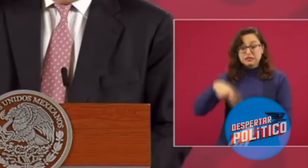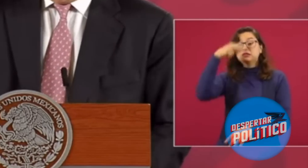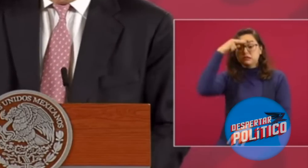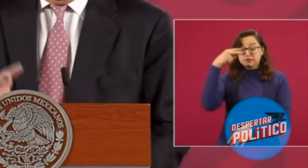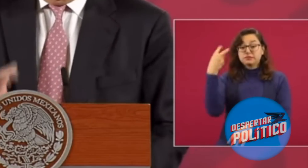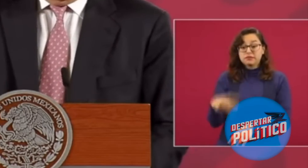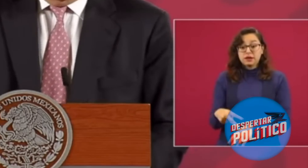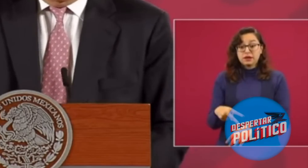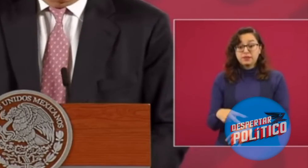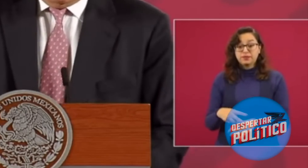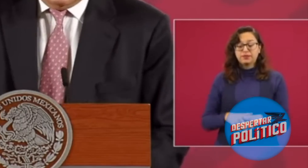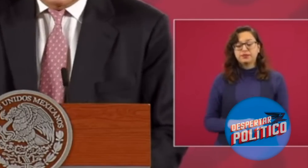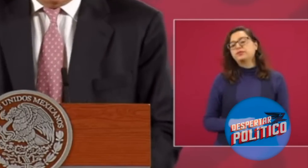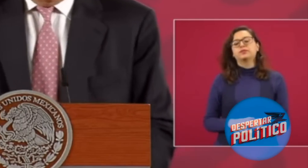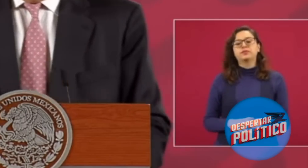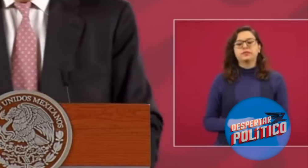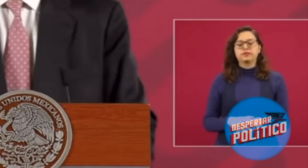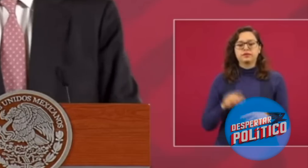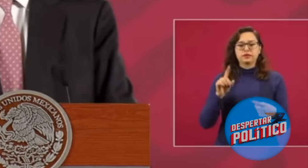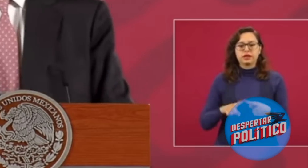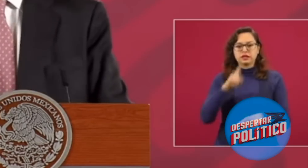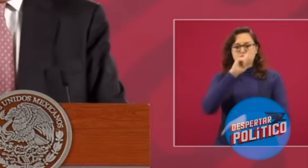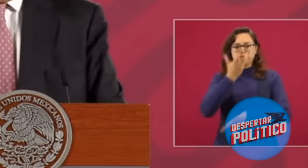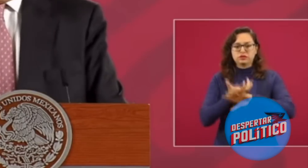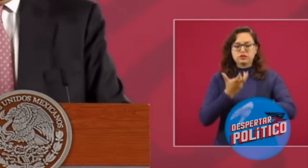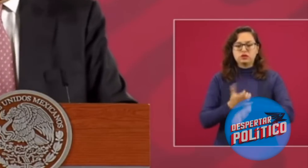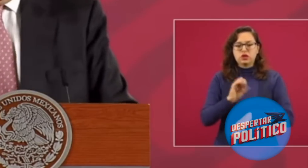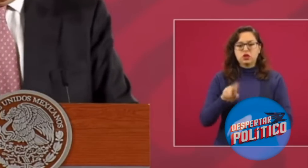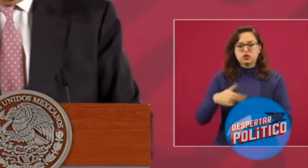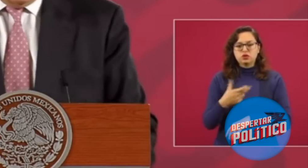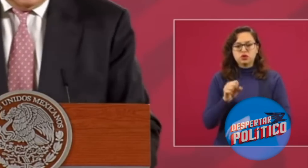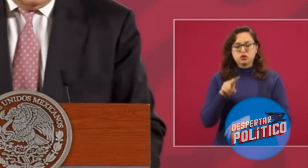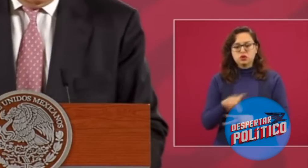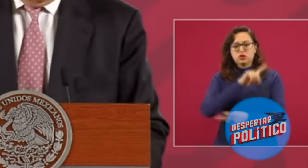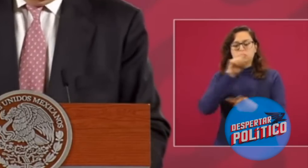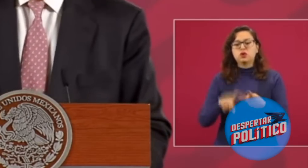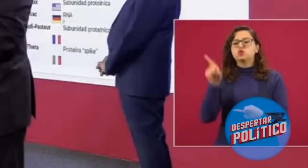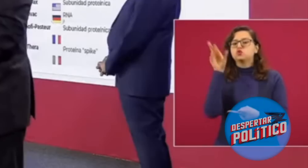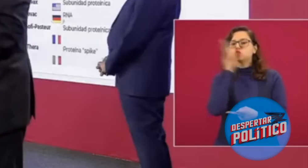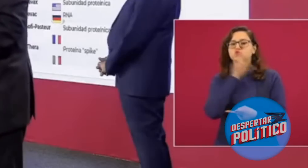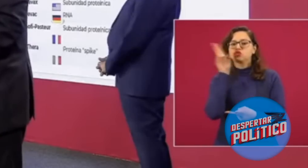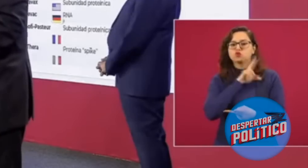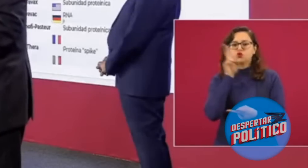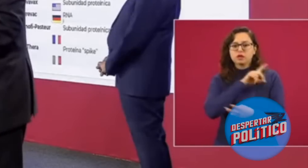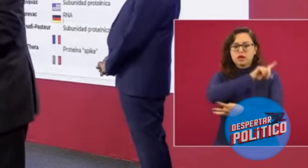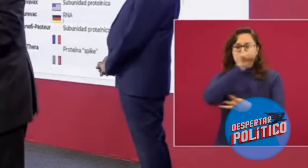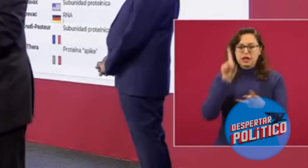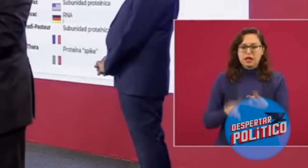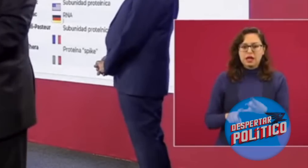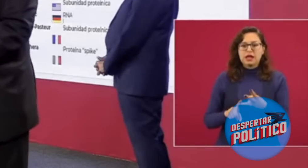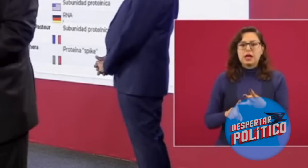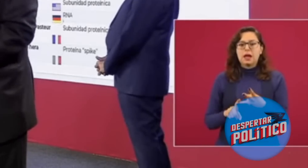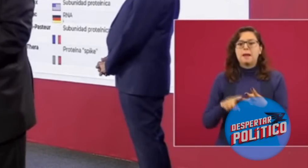y que solamente enumero: Janssen de Estados Unidos, Sputnik 5 de Rusia, CanSino, que ya dije que